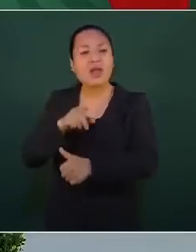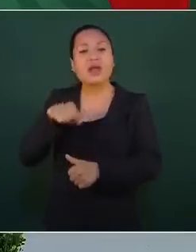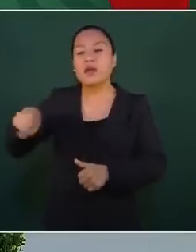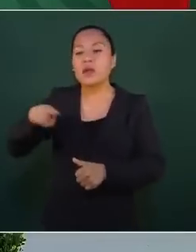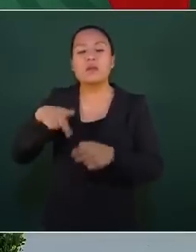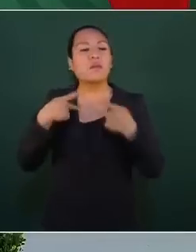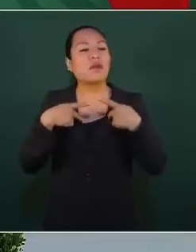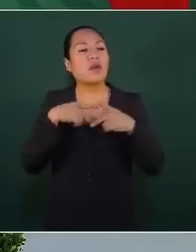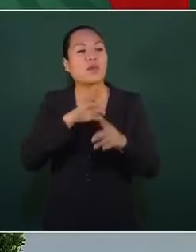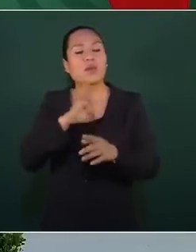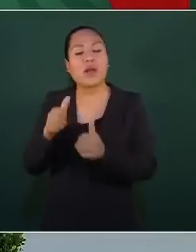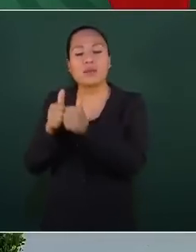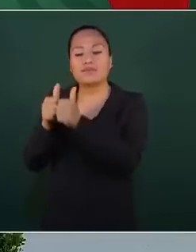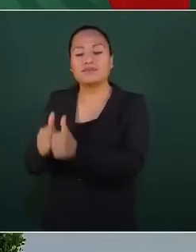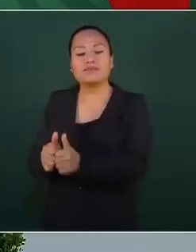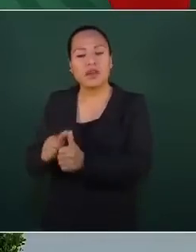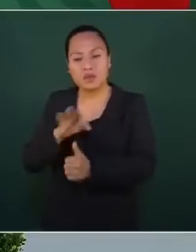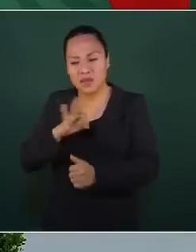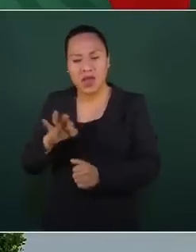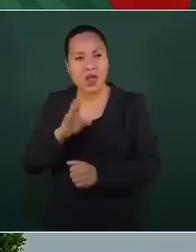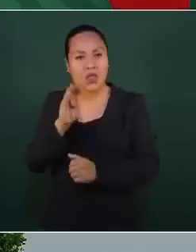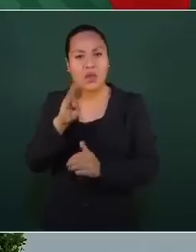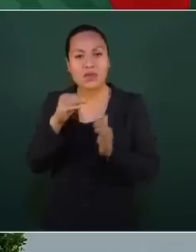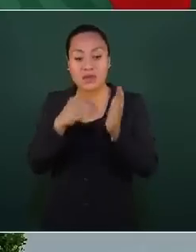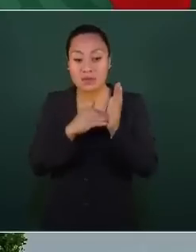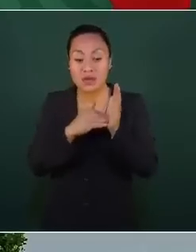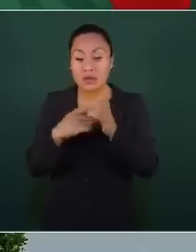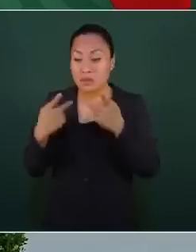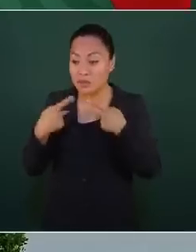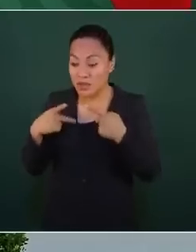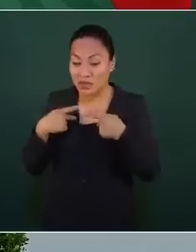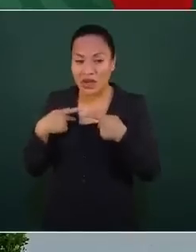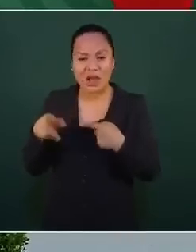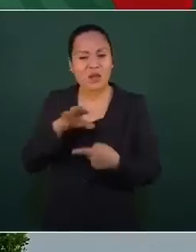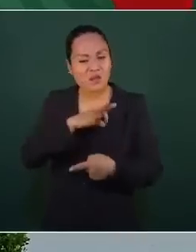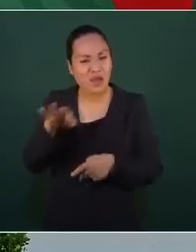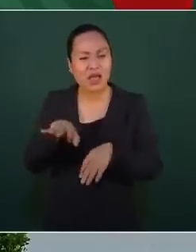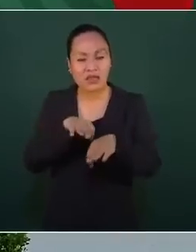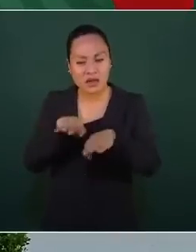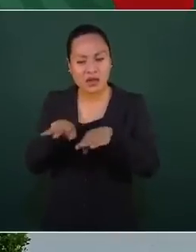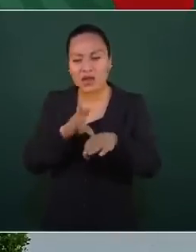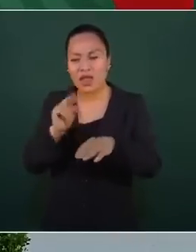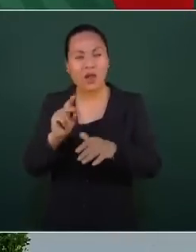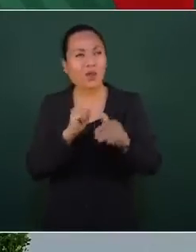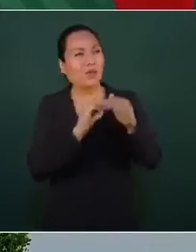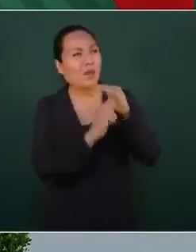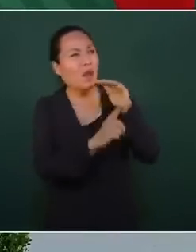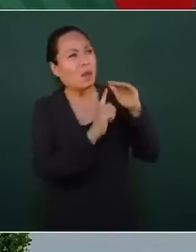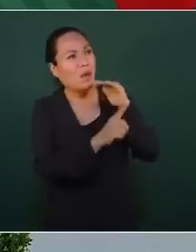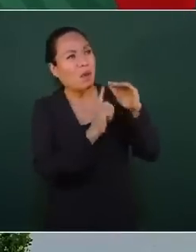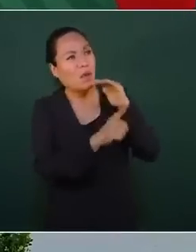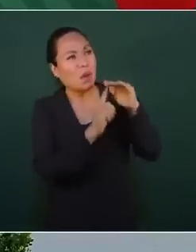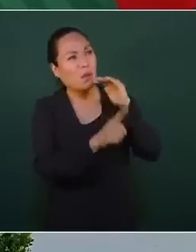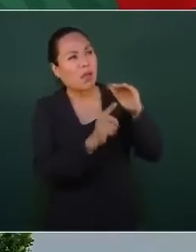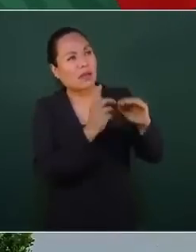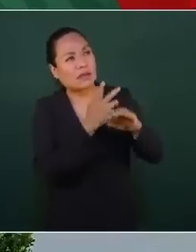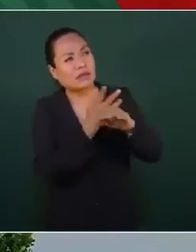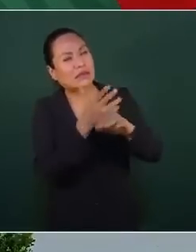a 90.000 personas, de todas las que emigran por falta de